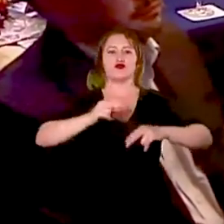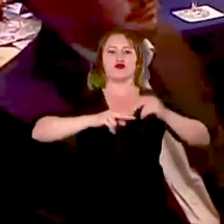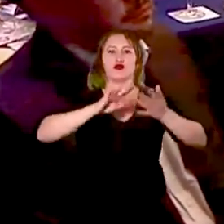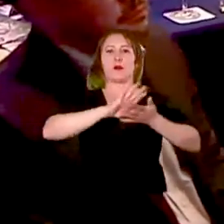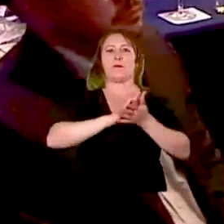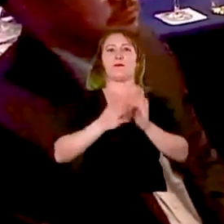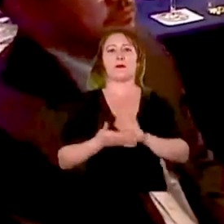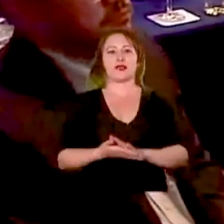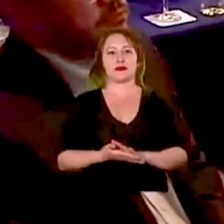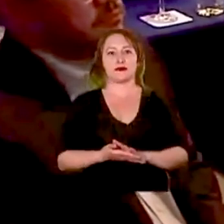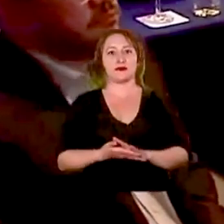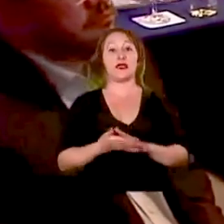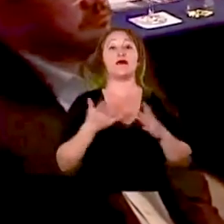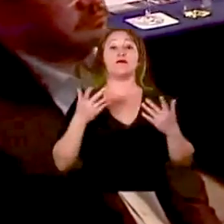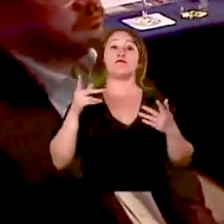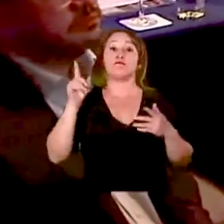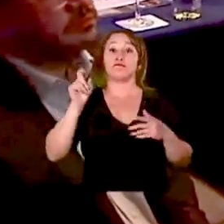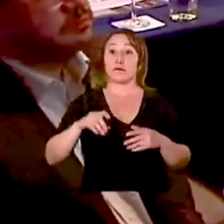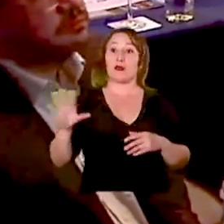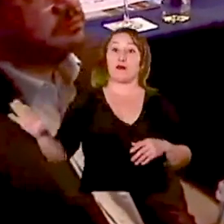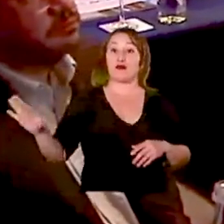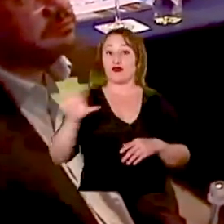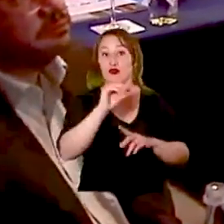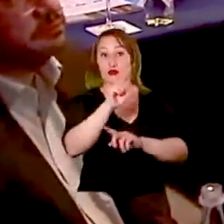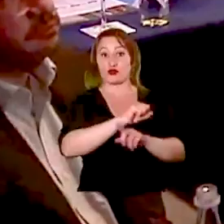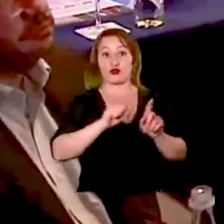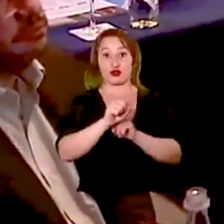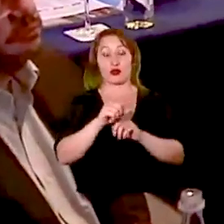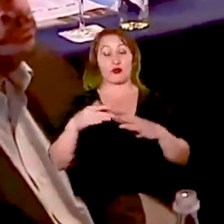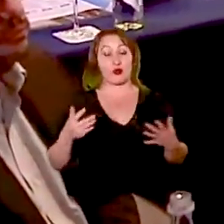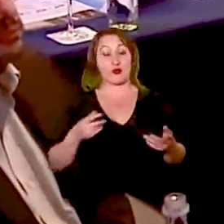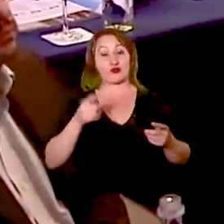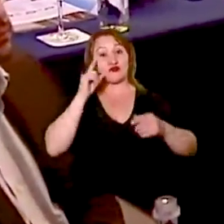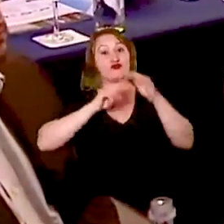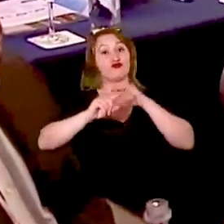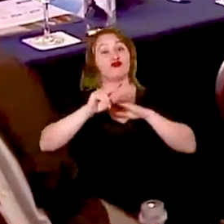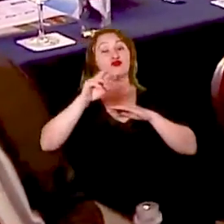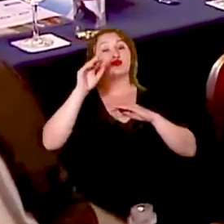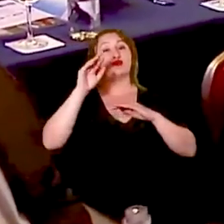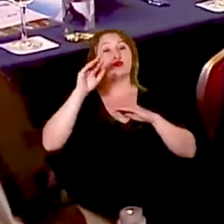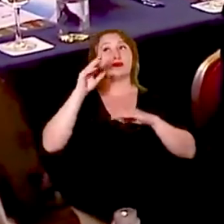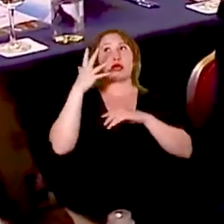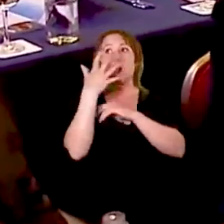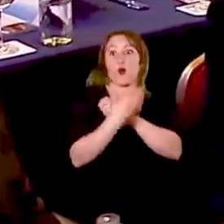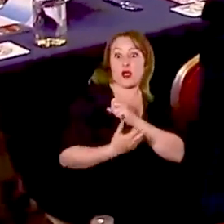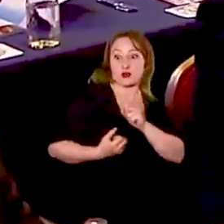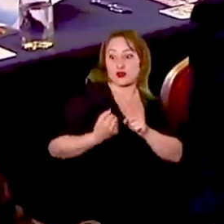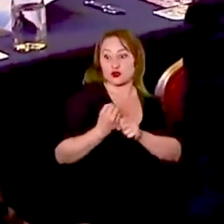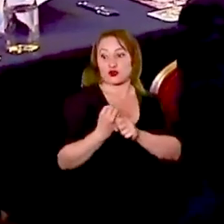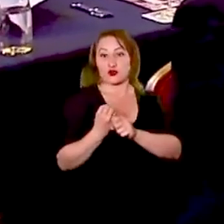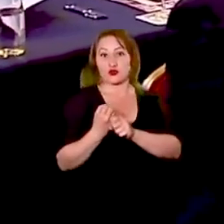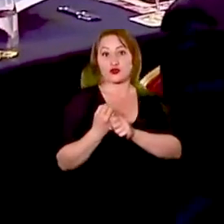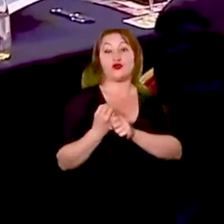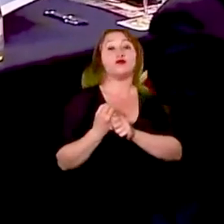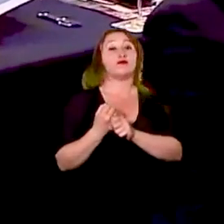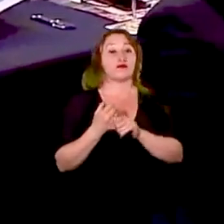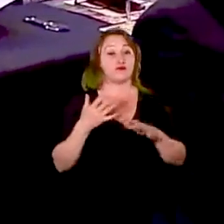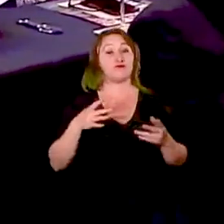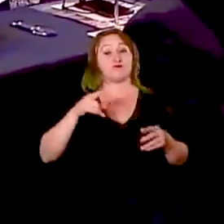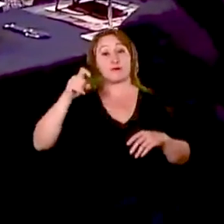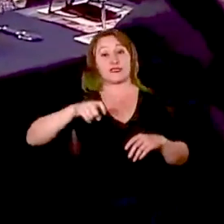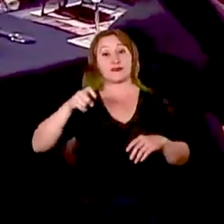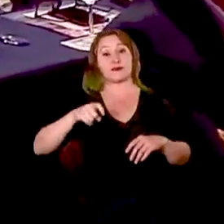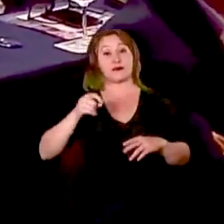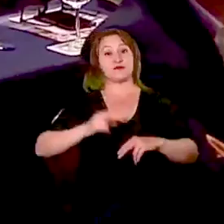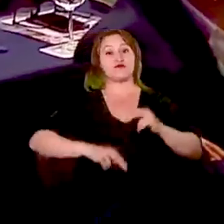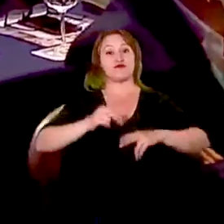de paz, una labor que nos convoca a la sociedad, que nos ha llevado desde hace muchos 5 años, para decirlo exactamente, hacia la